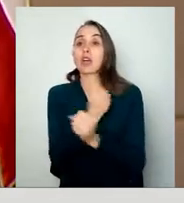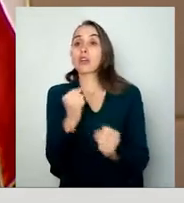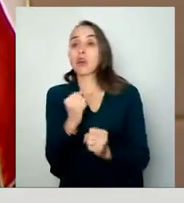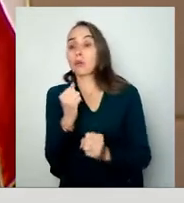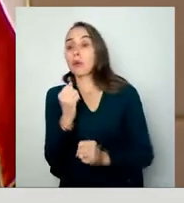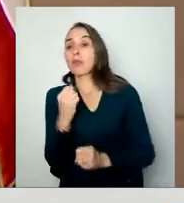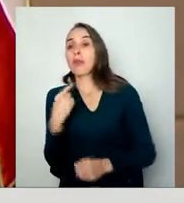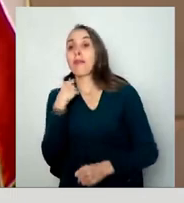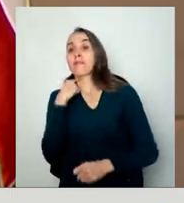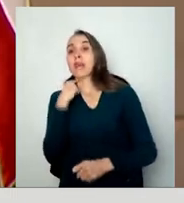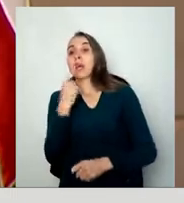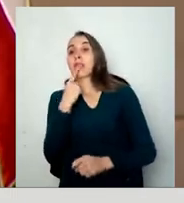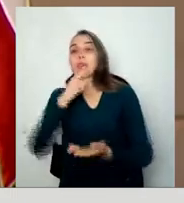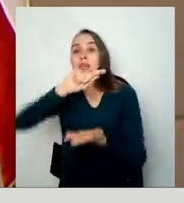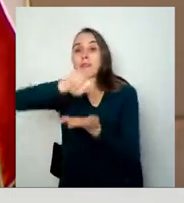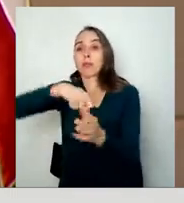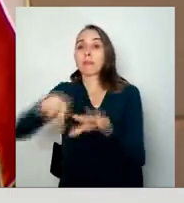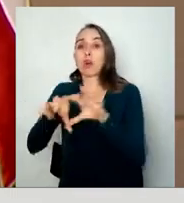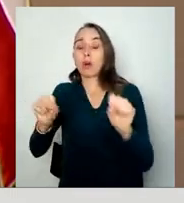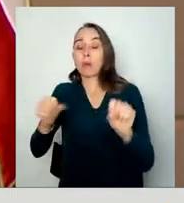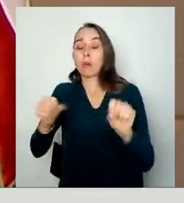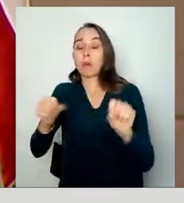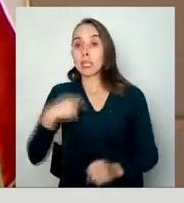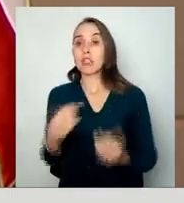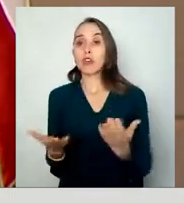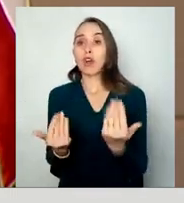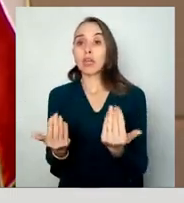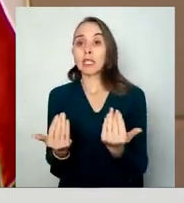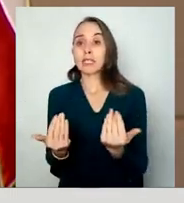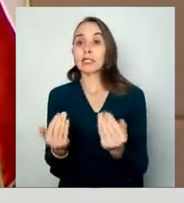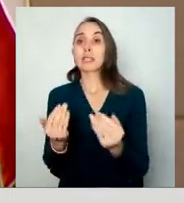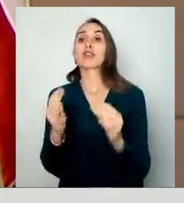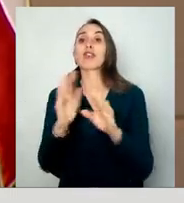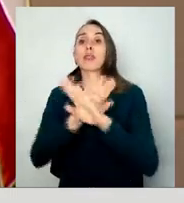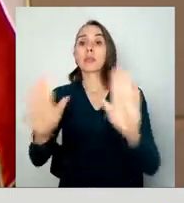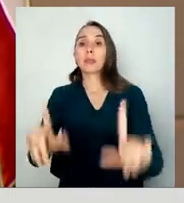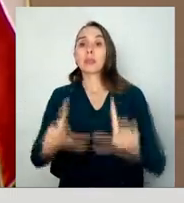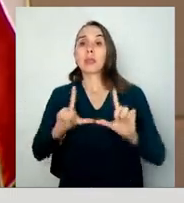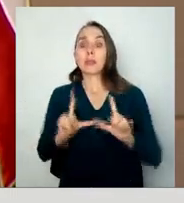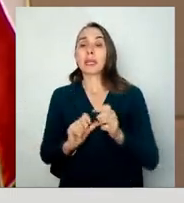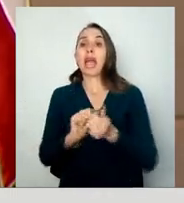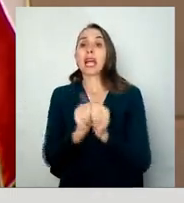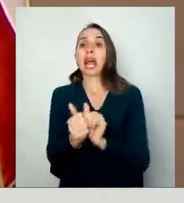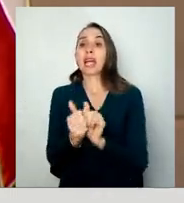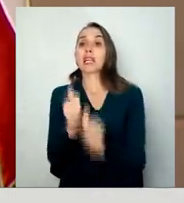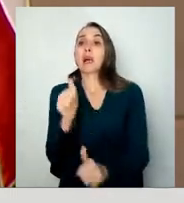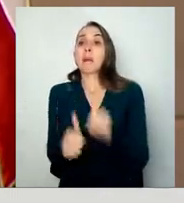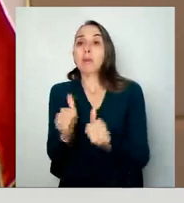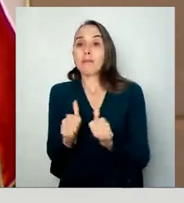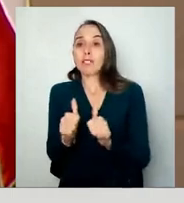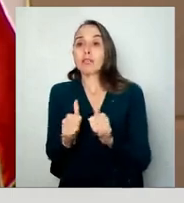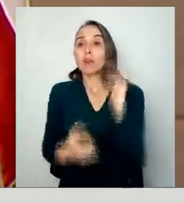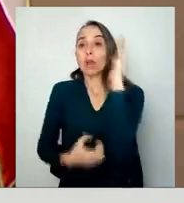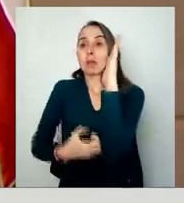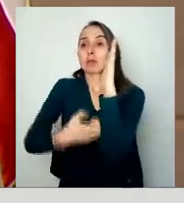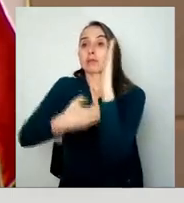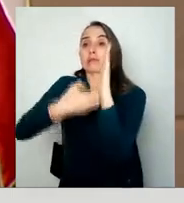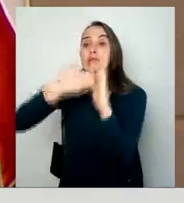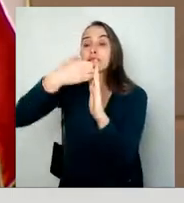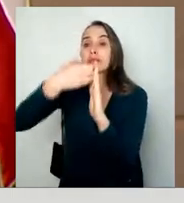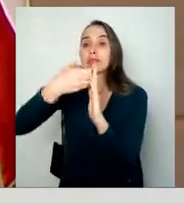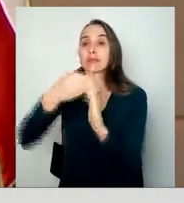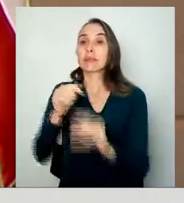asumí cuando dije necesito terminar una carrera ser profesional para salir adelante y esa es la invitación que yo